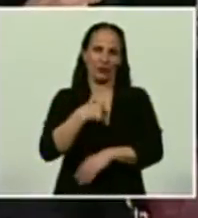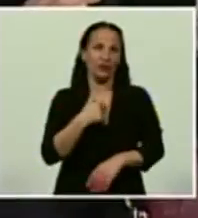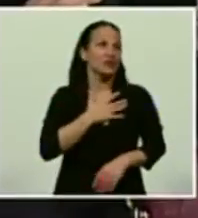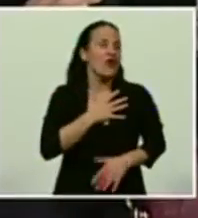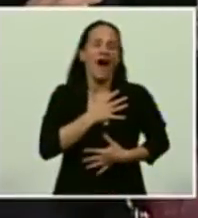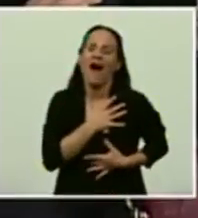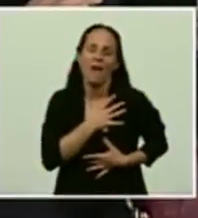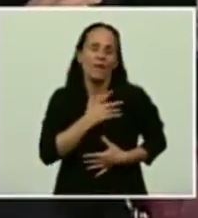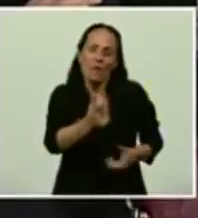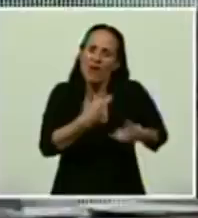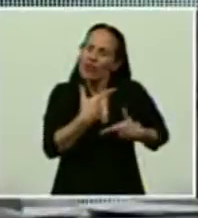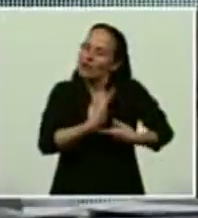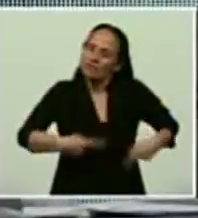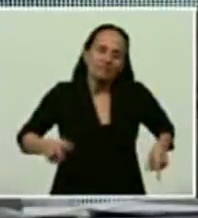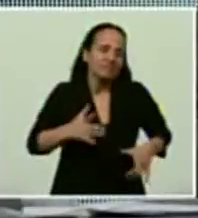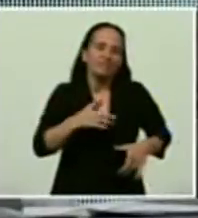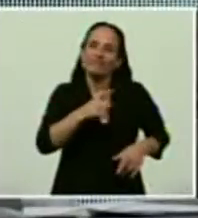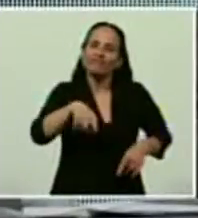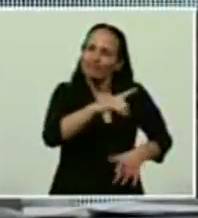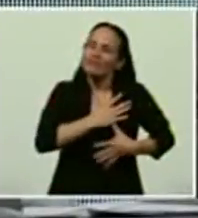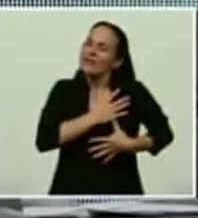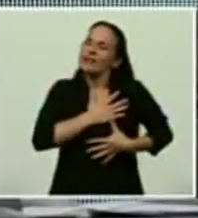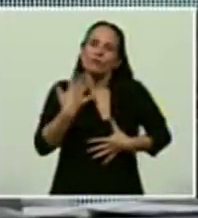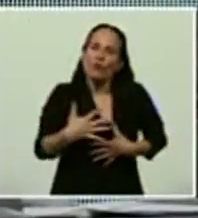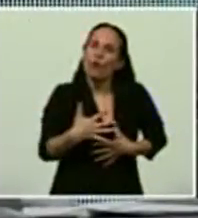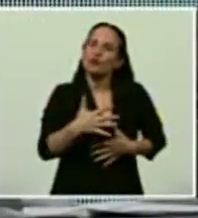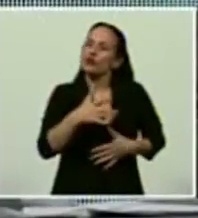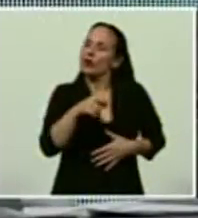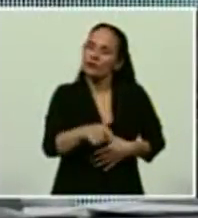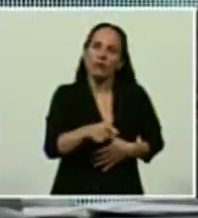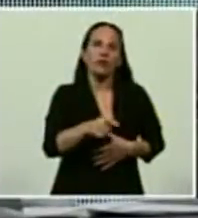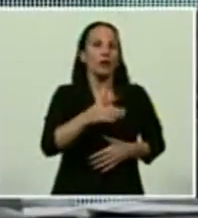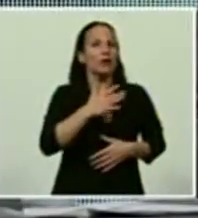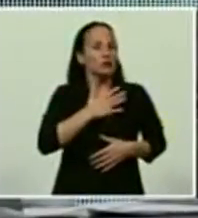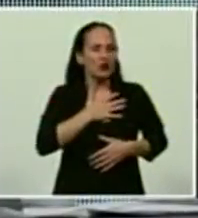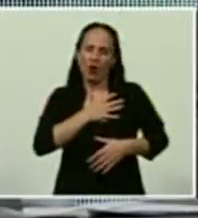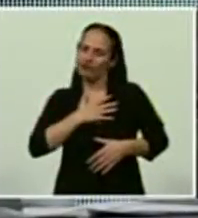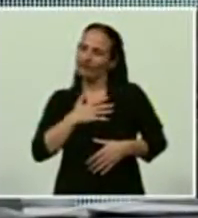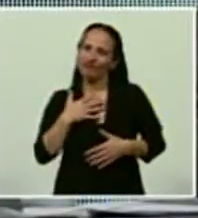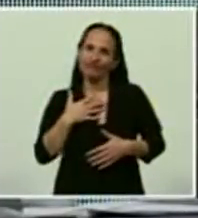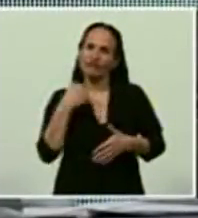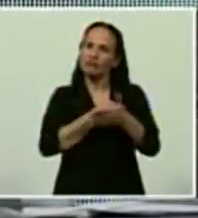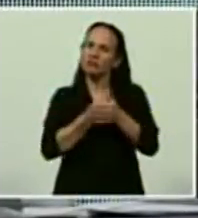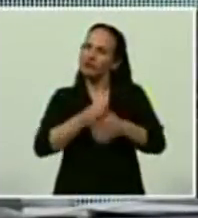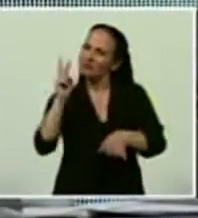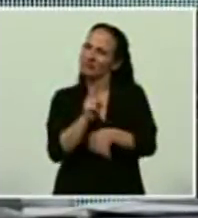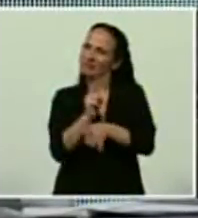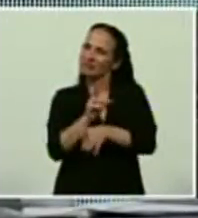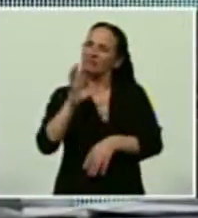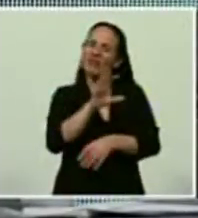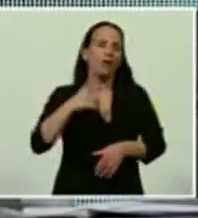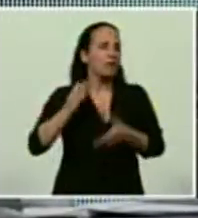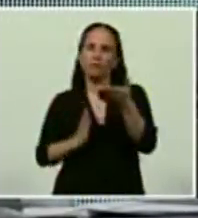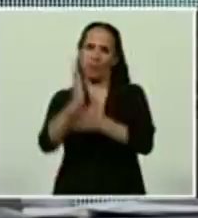todo, que me quiso mucho, que siempre me acompañó y a la que defendí y seguiré defendiendo toda la